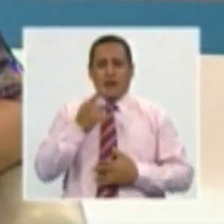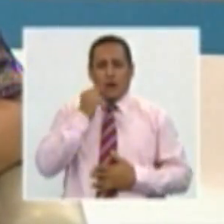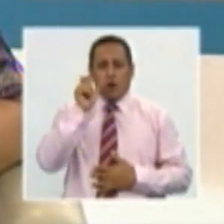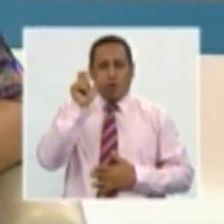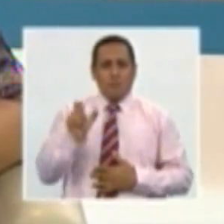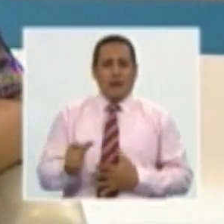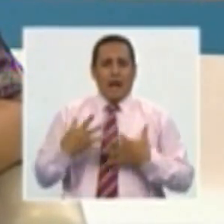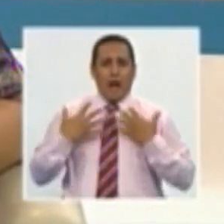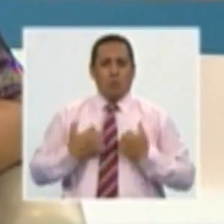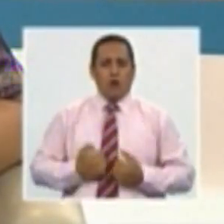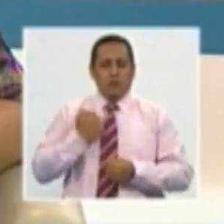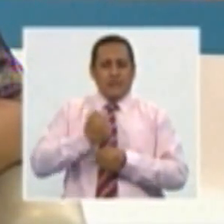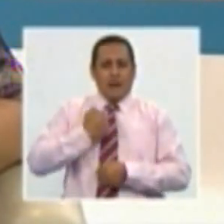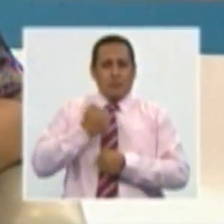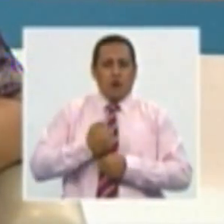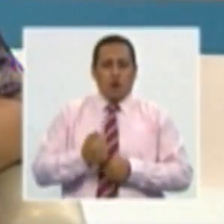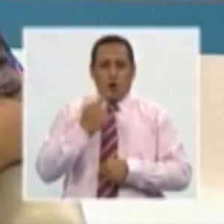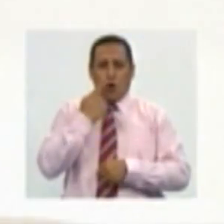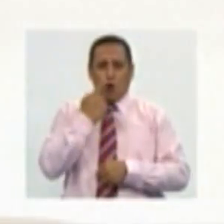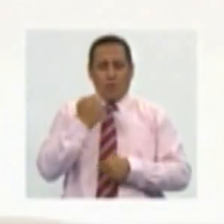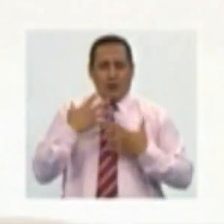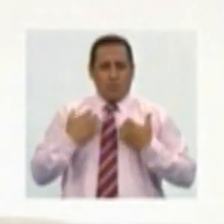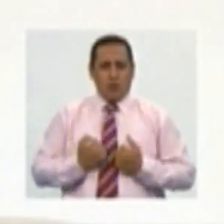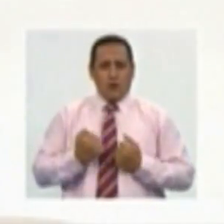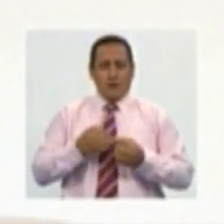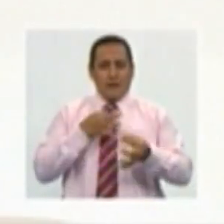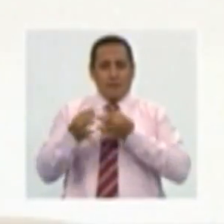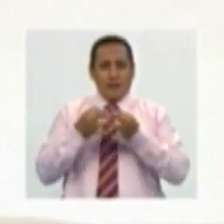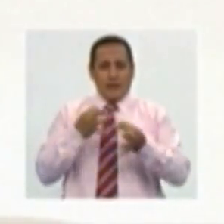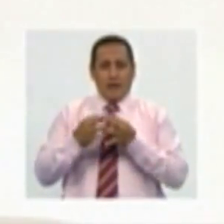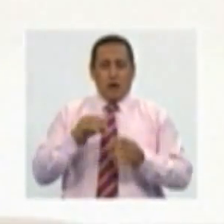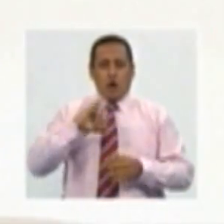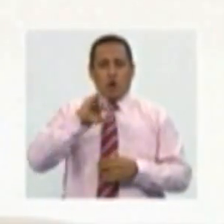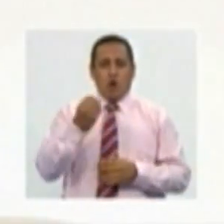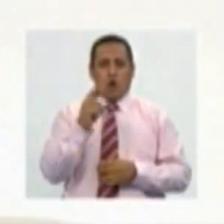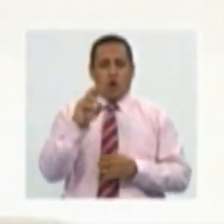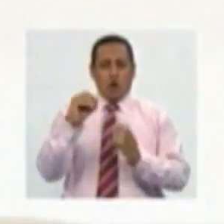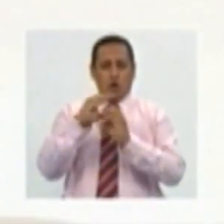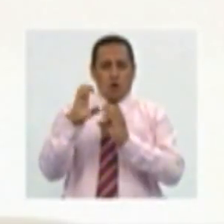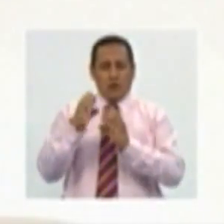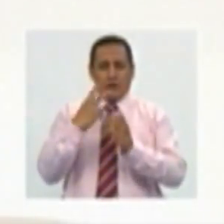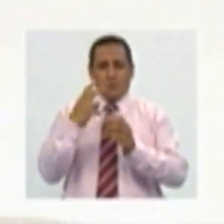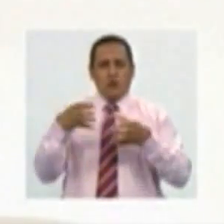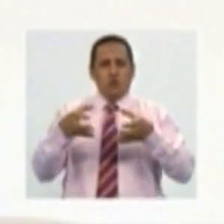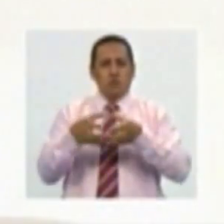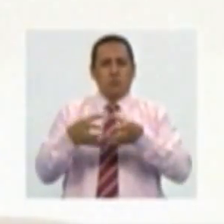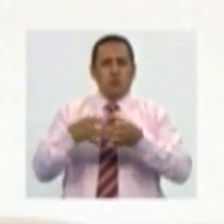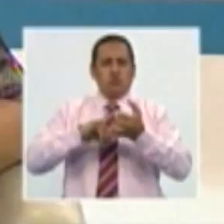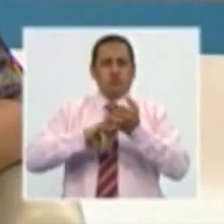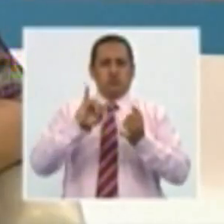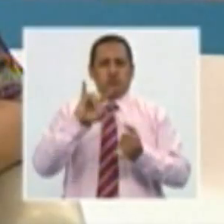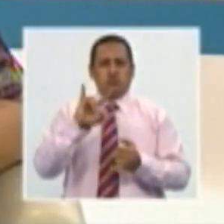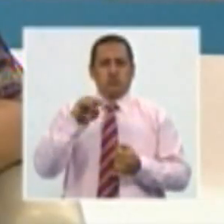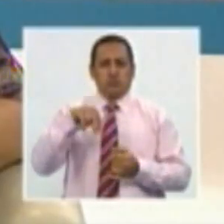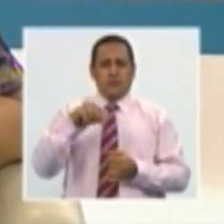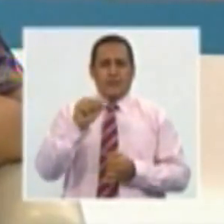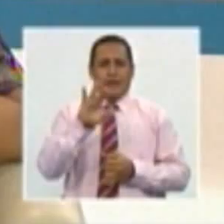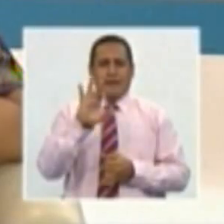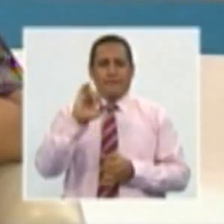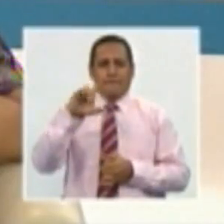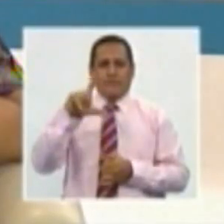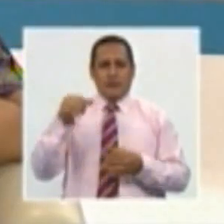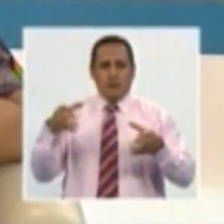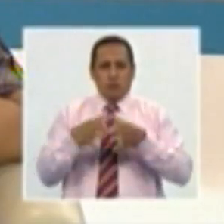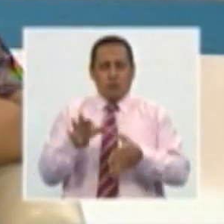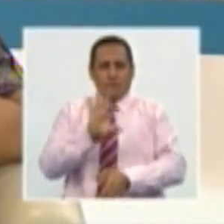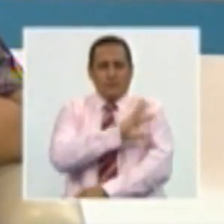el abogado laboralista, el doctor Jorge Guevara, además vocero técnico de la SUNAFIL. Esta es la Superintendencia Nacional